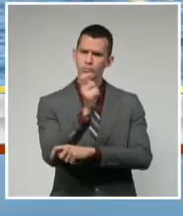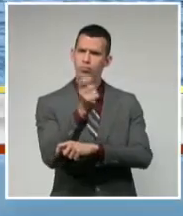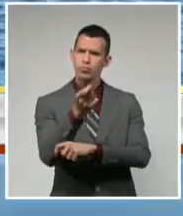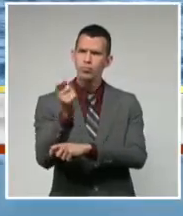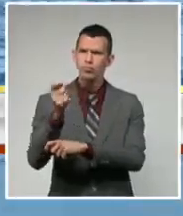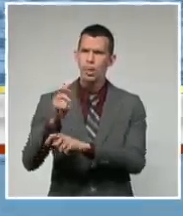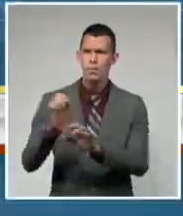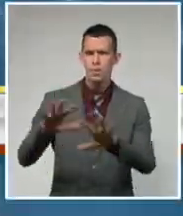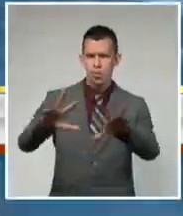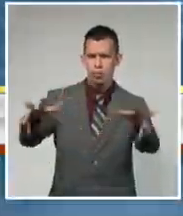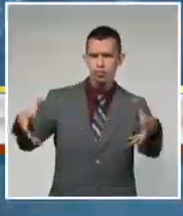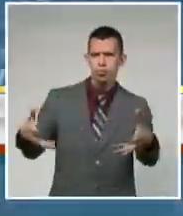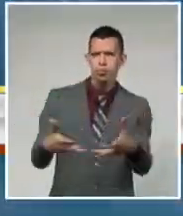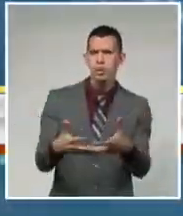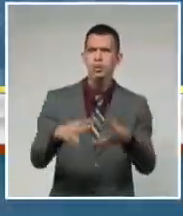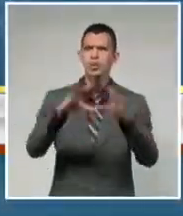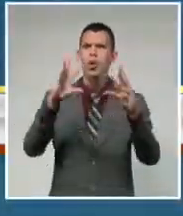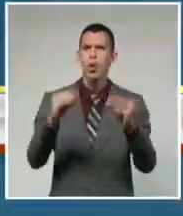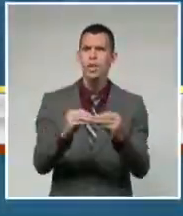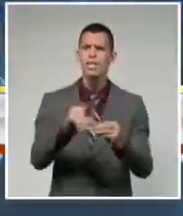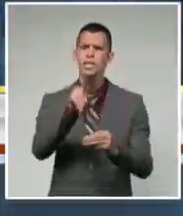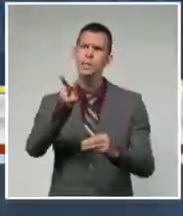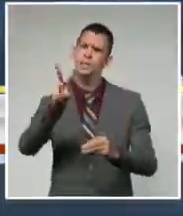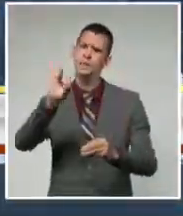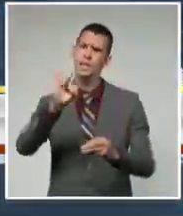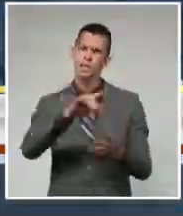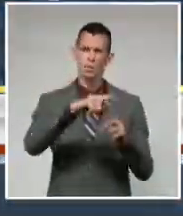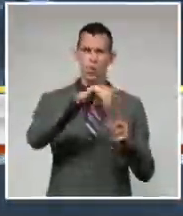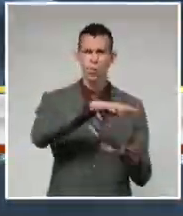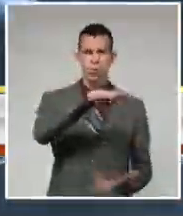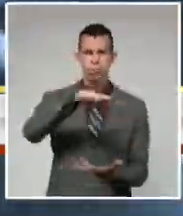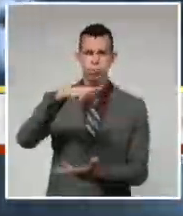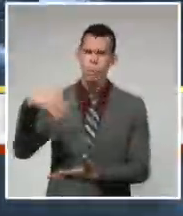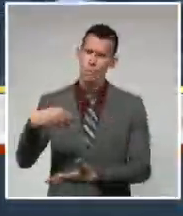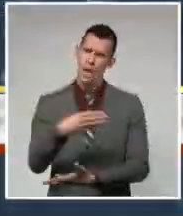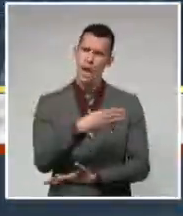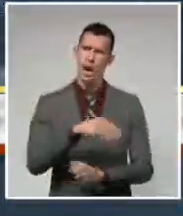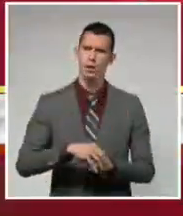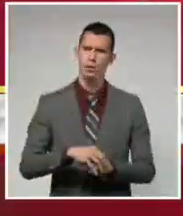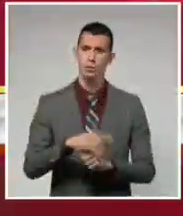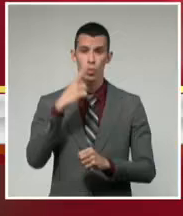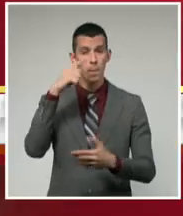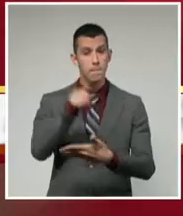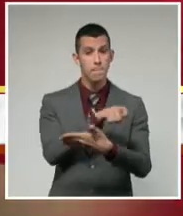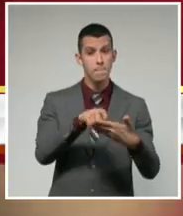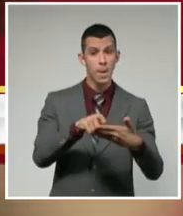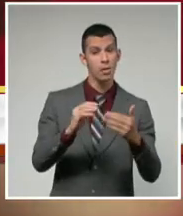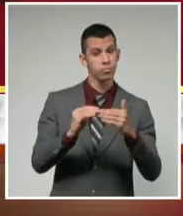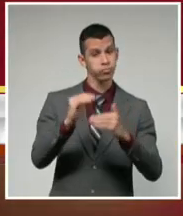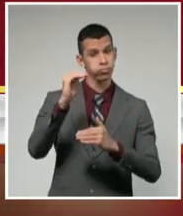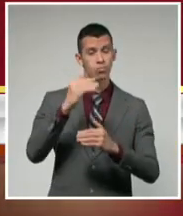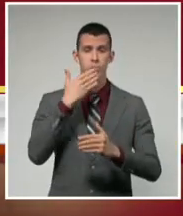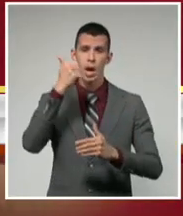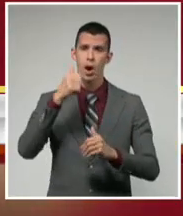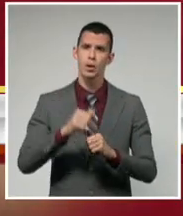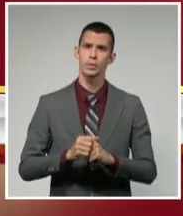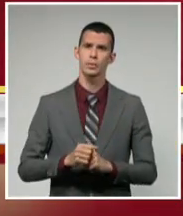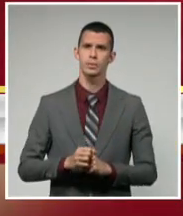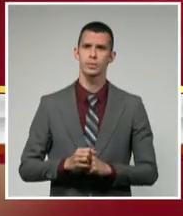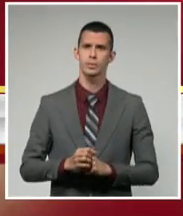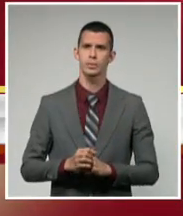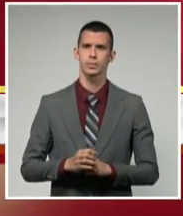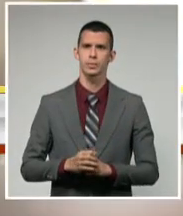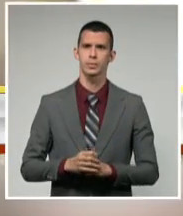de 127 toneladas, cifra que representa un sobrecumplimiento del plan correspondiente al presente